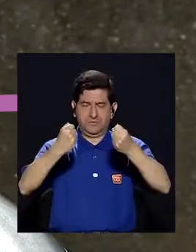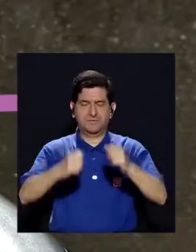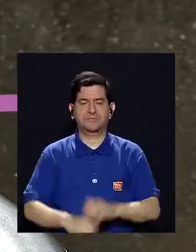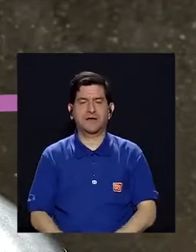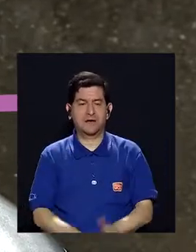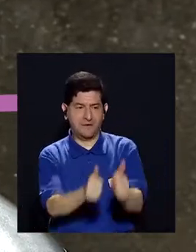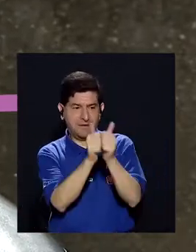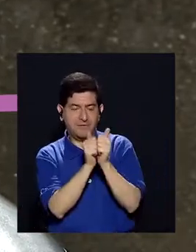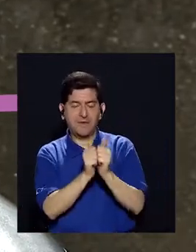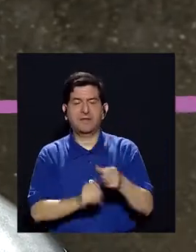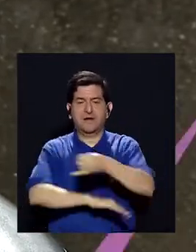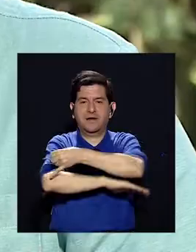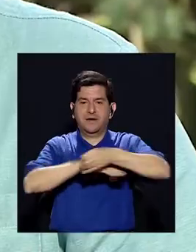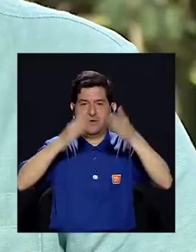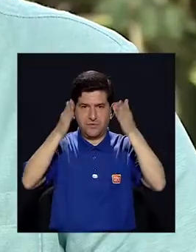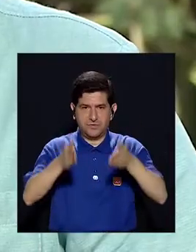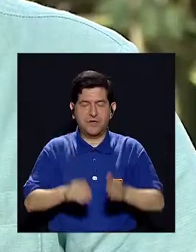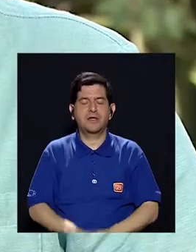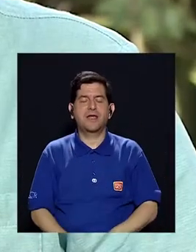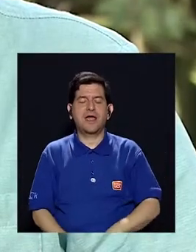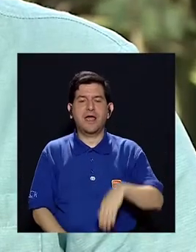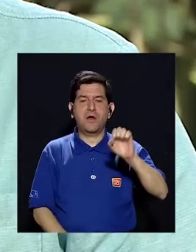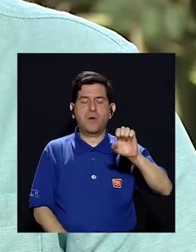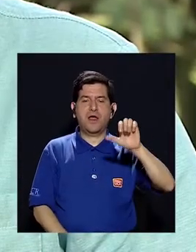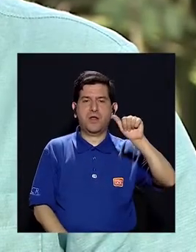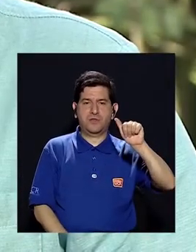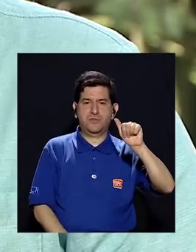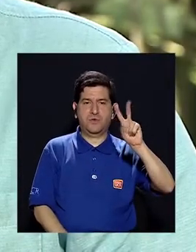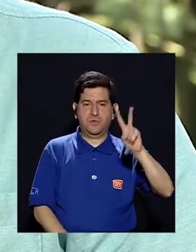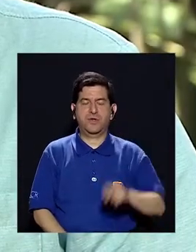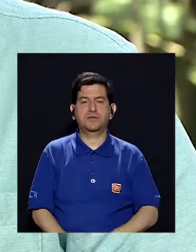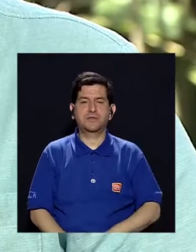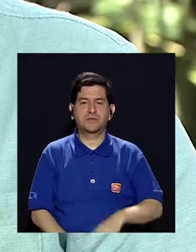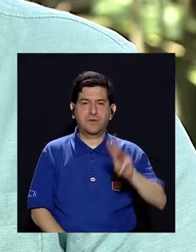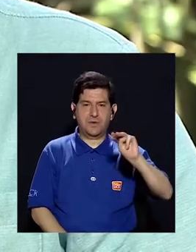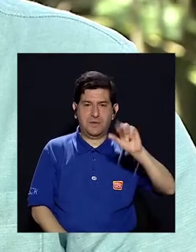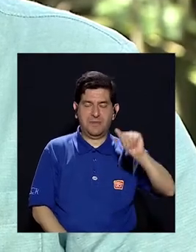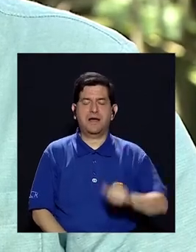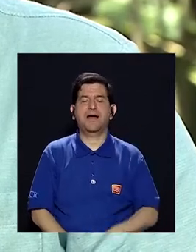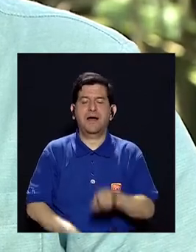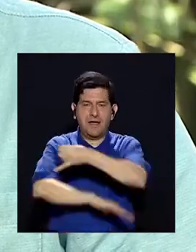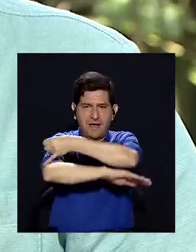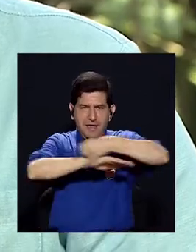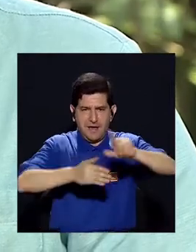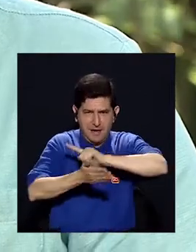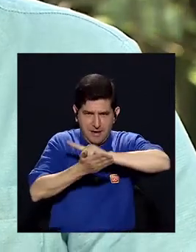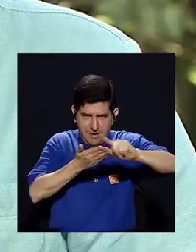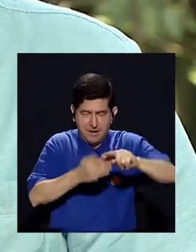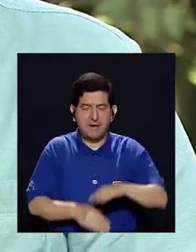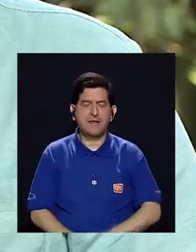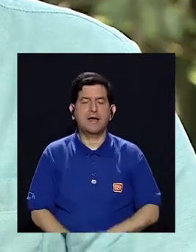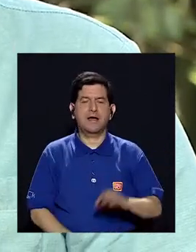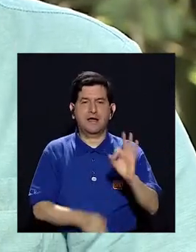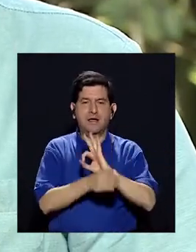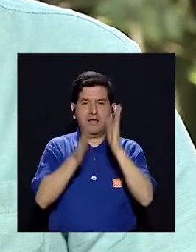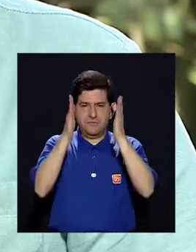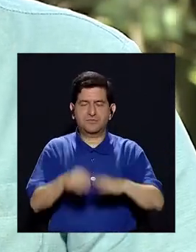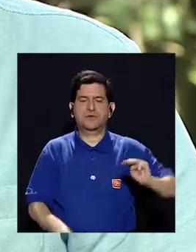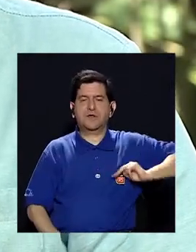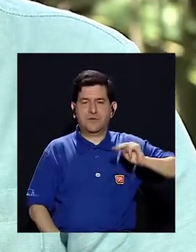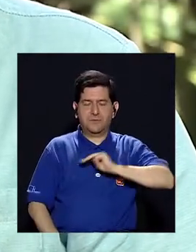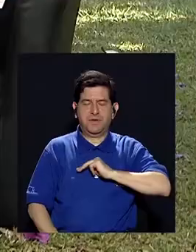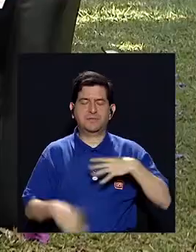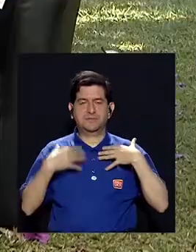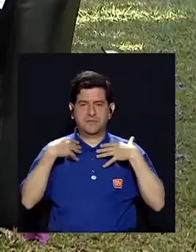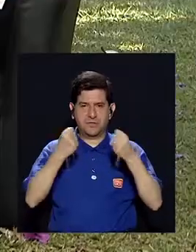ello nos acompaña el ingeniero Eugenio Androveto, máster en Ingeniería Sanitaria y funcionario del Ministerio de Salud de